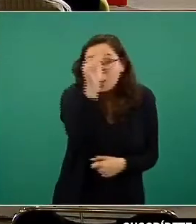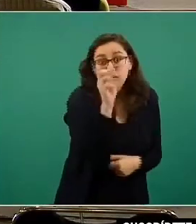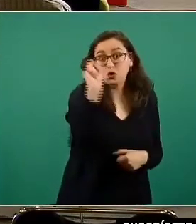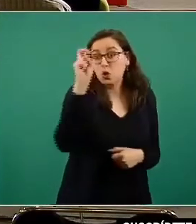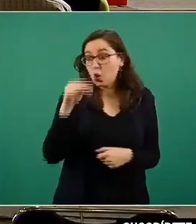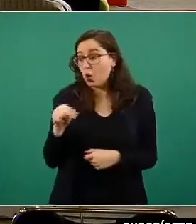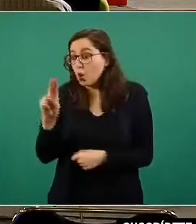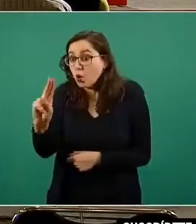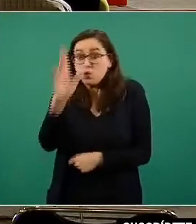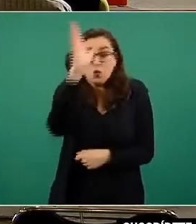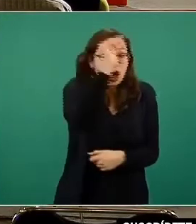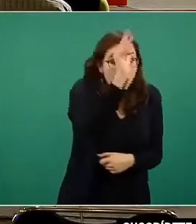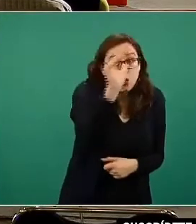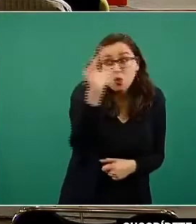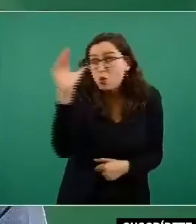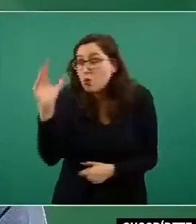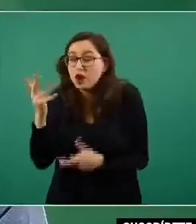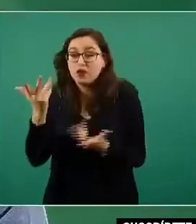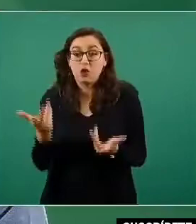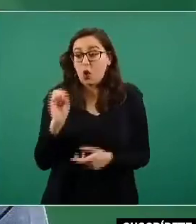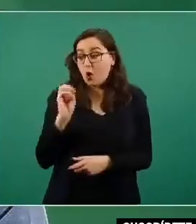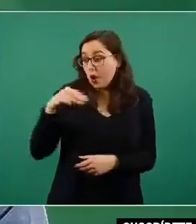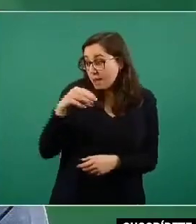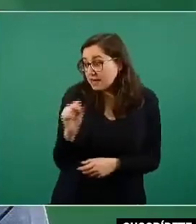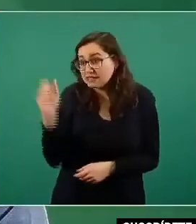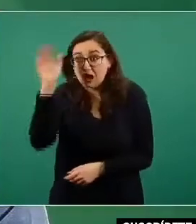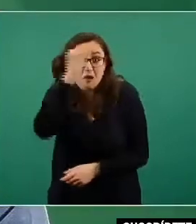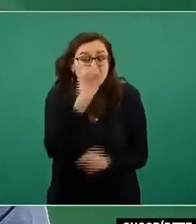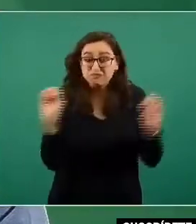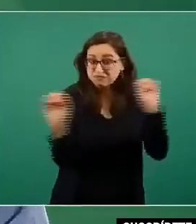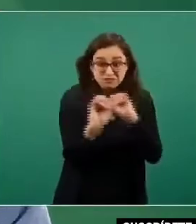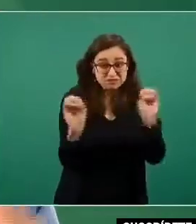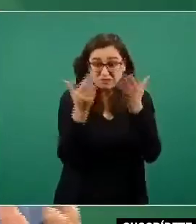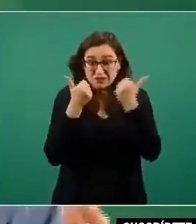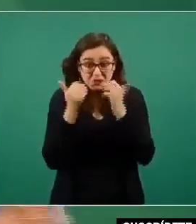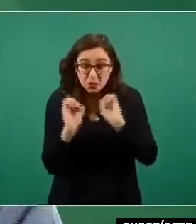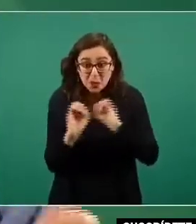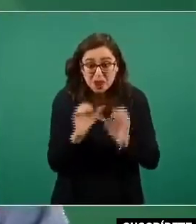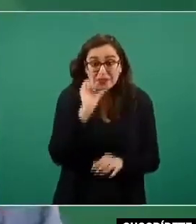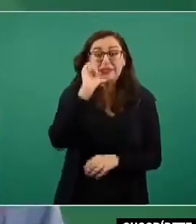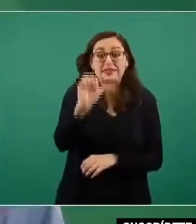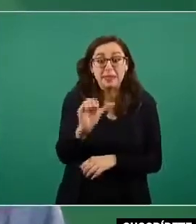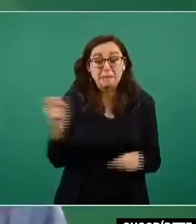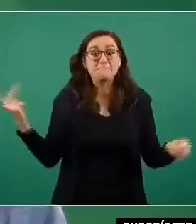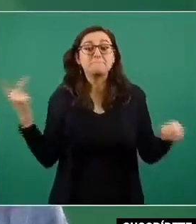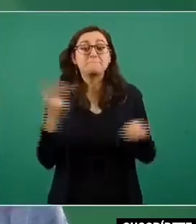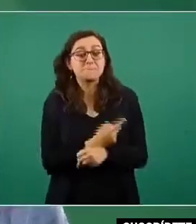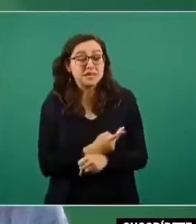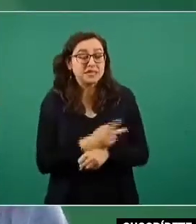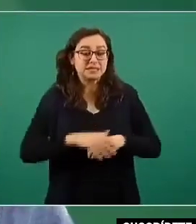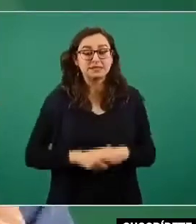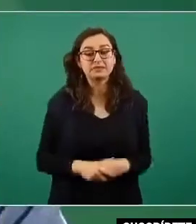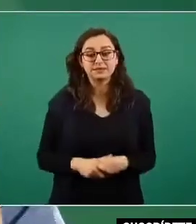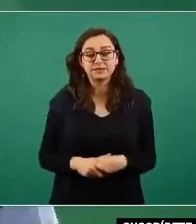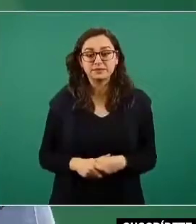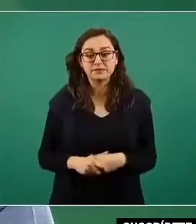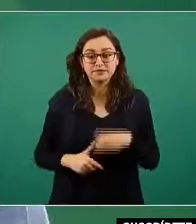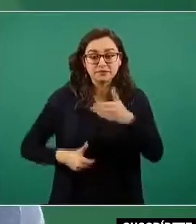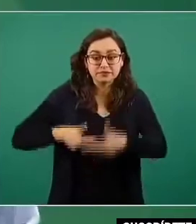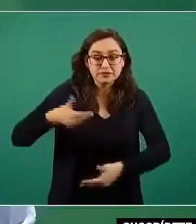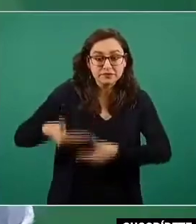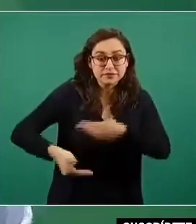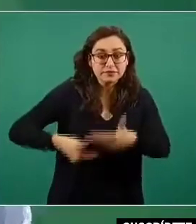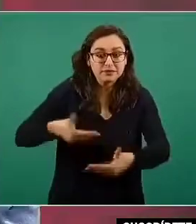de Naciones Unidas o la Organización Mundial de la Salud, lleva a no lograr la forma